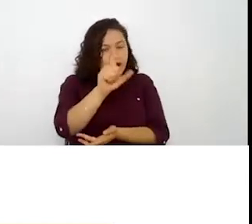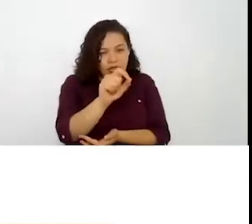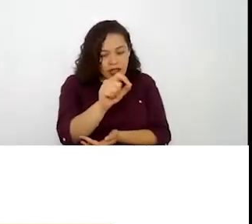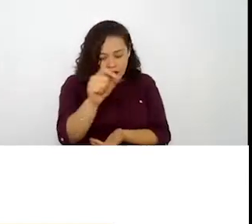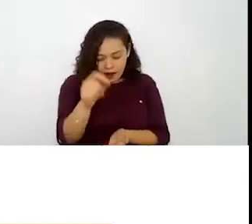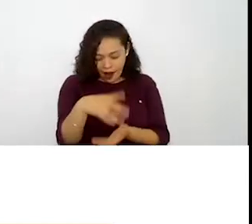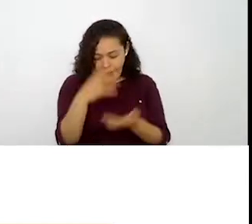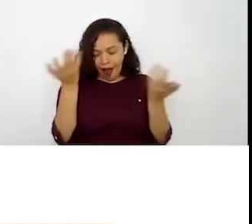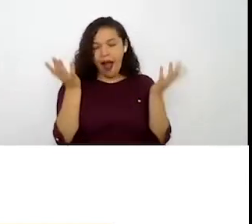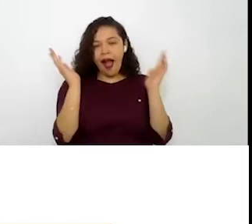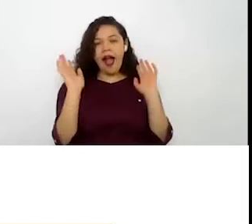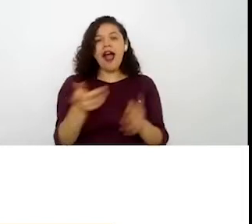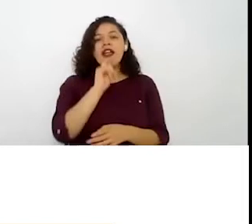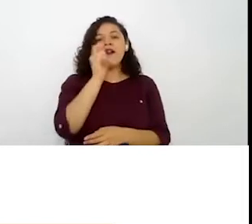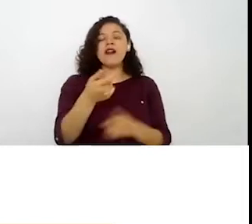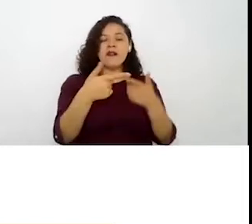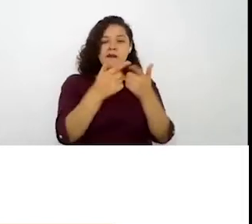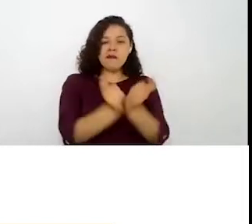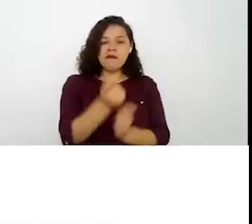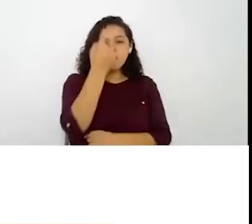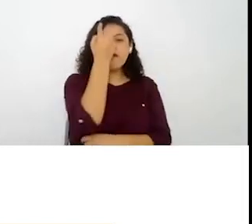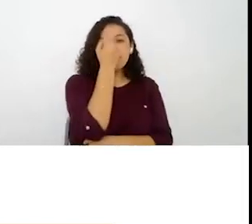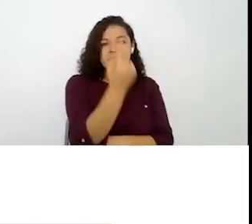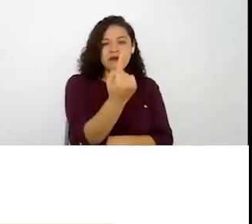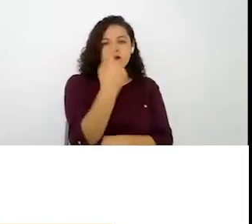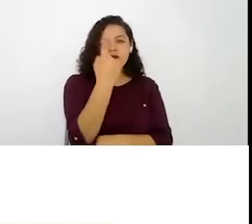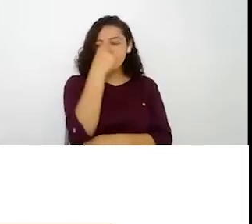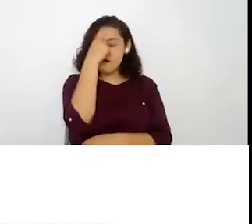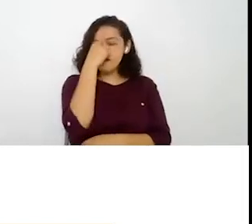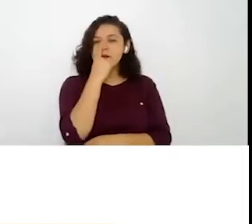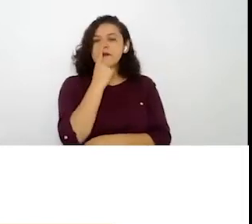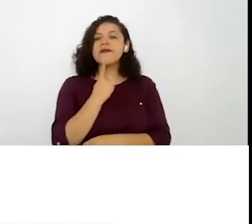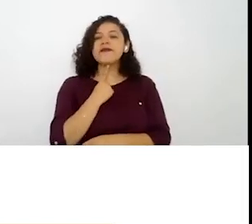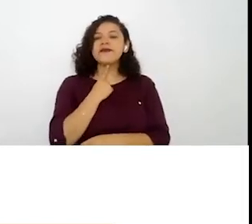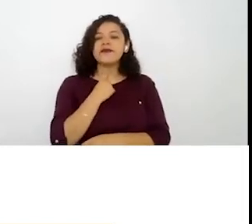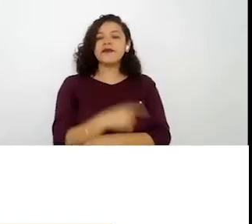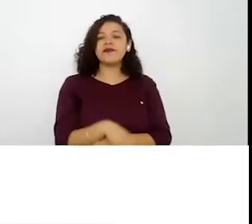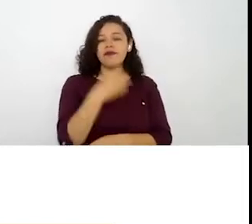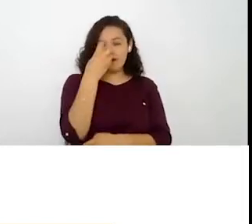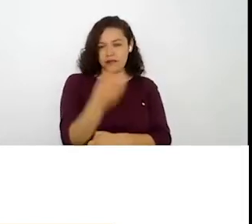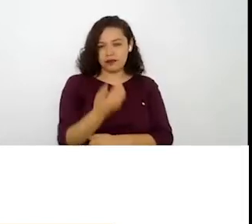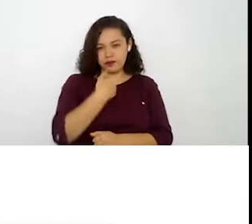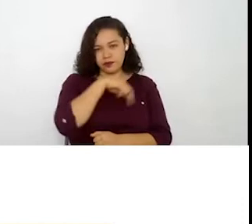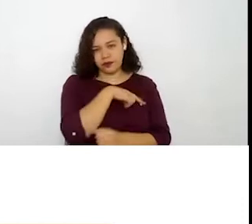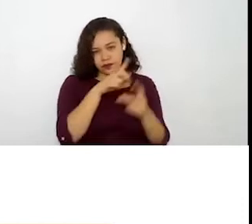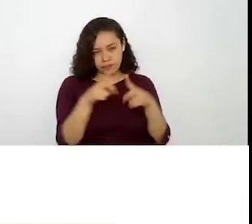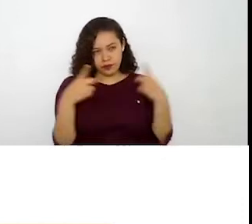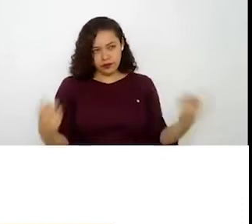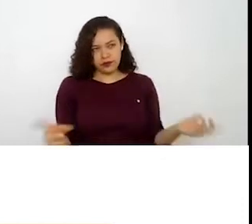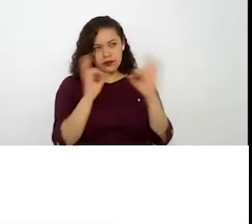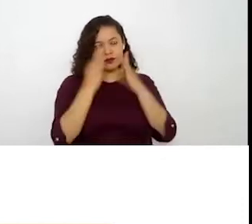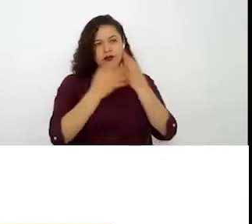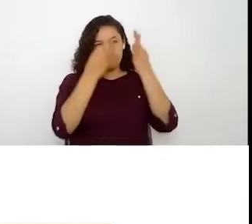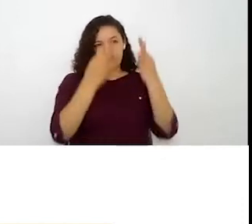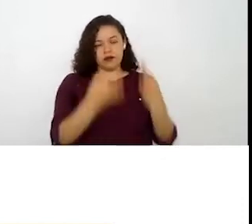entonces se quiere decir que es un grupo nada más es un solo perfil y que este solo lo vamos a desarrollar de manera correcta